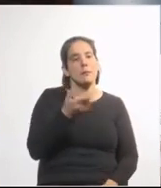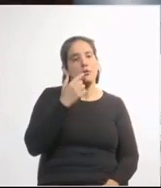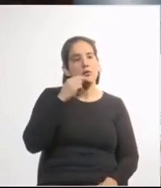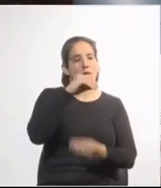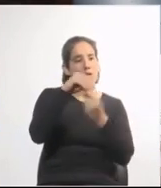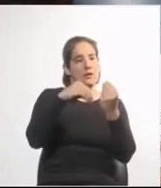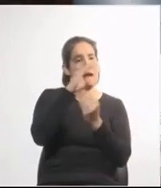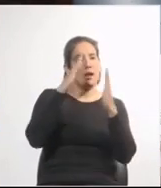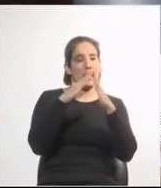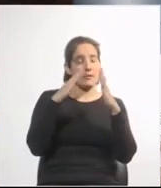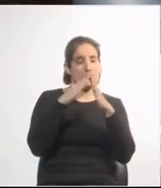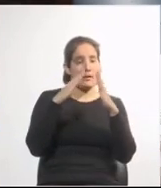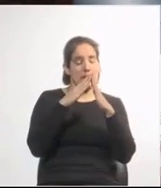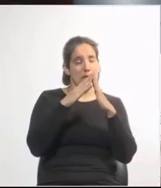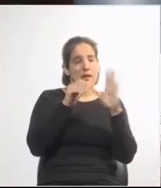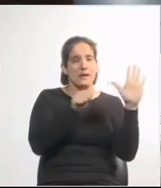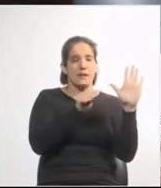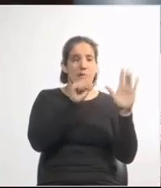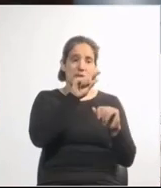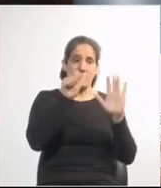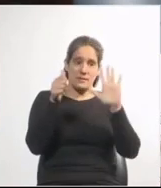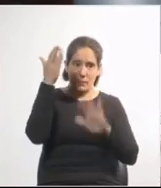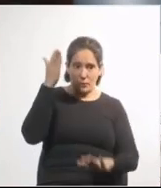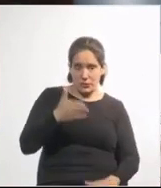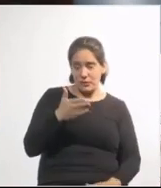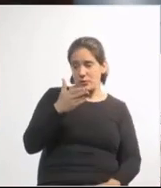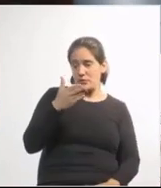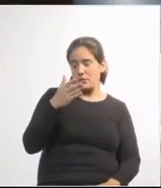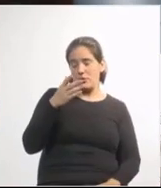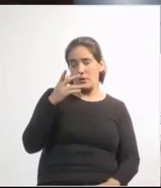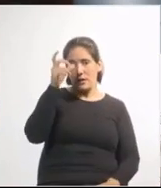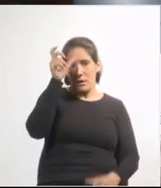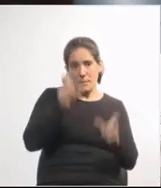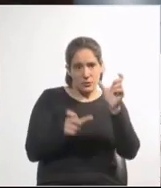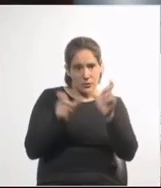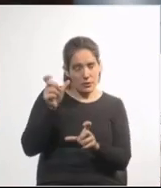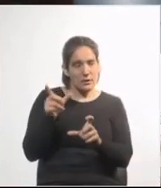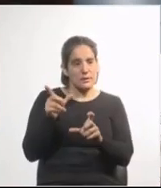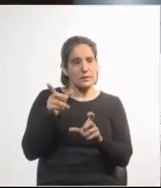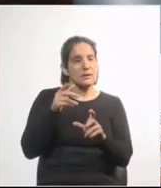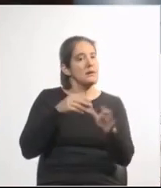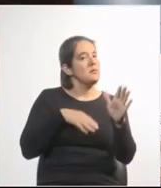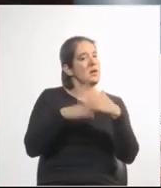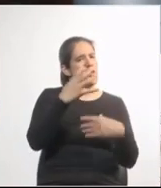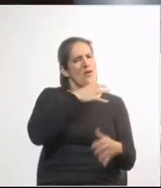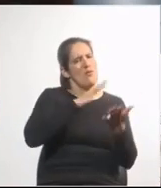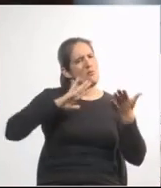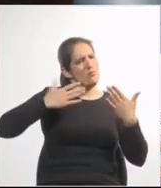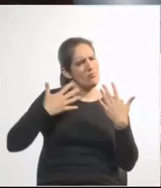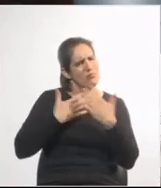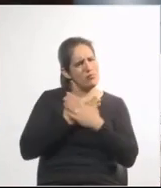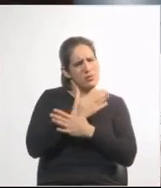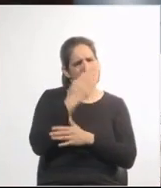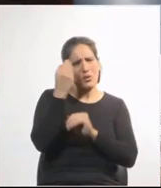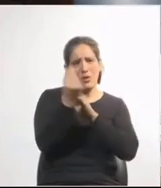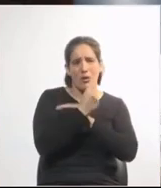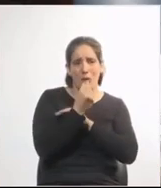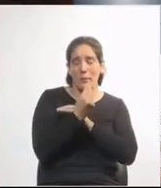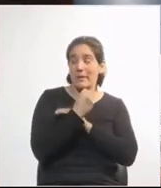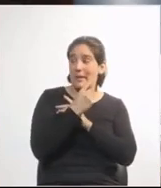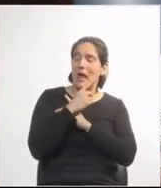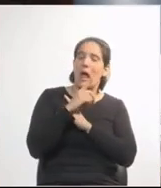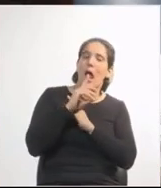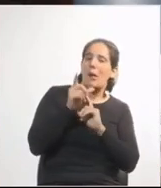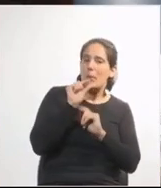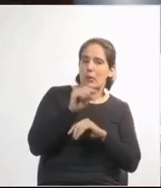los hogares y el 16,5% de las personas habían sufrido inseguridad alimentaria moderada o